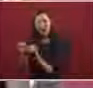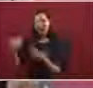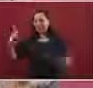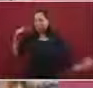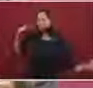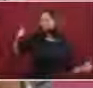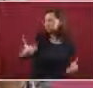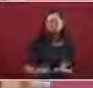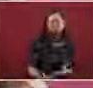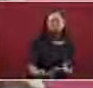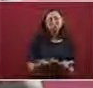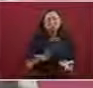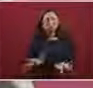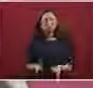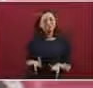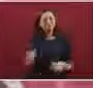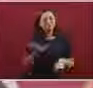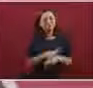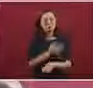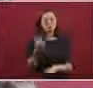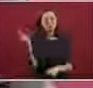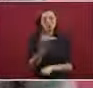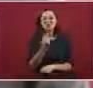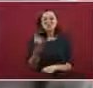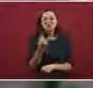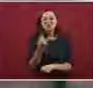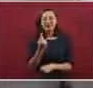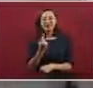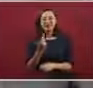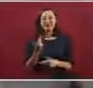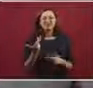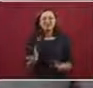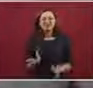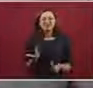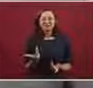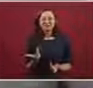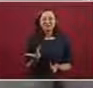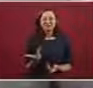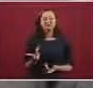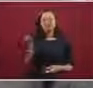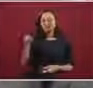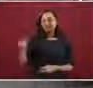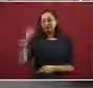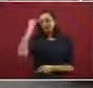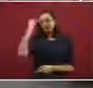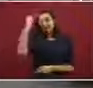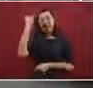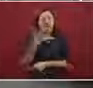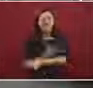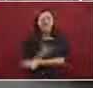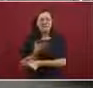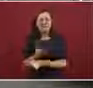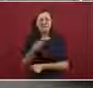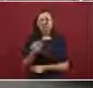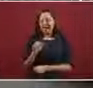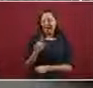porque no prosperó el ideal maderista